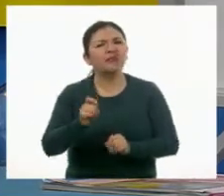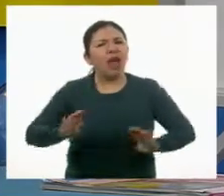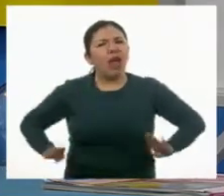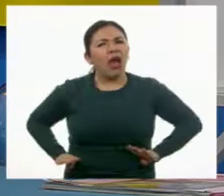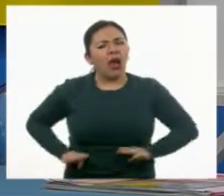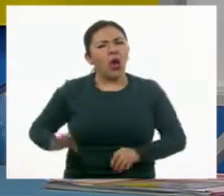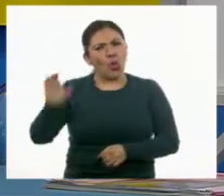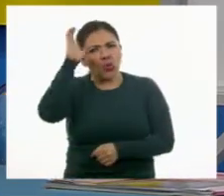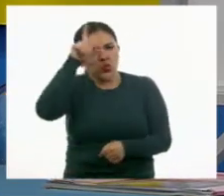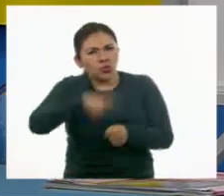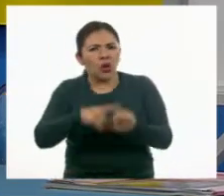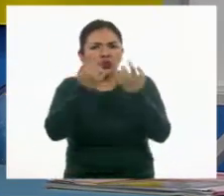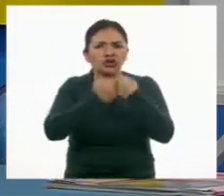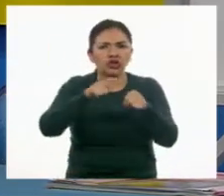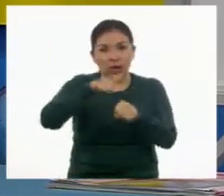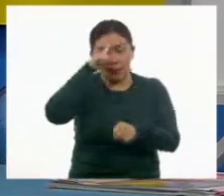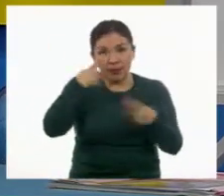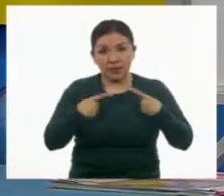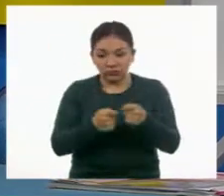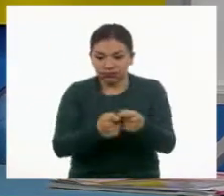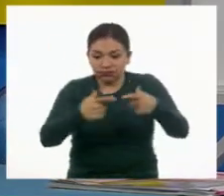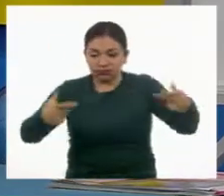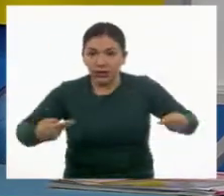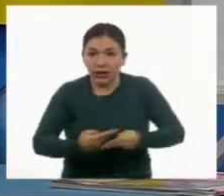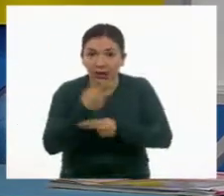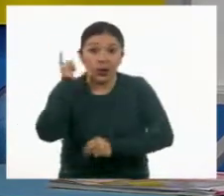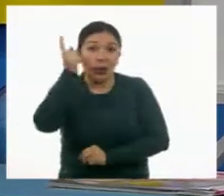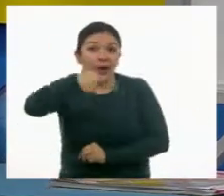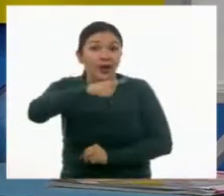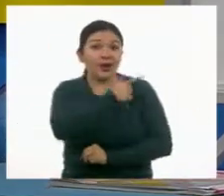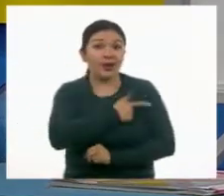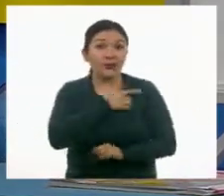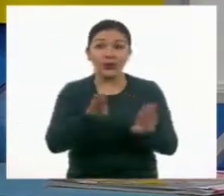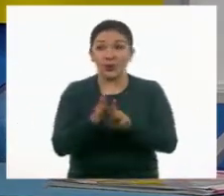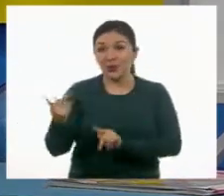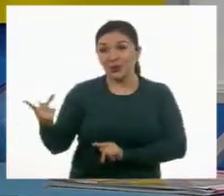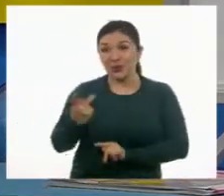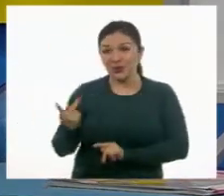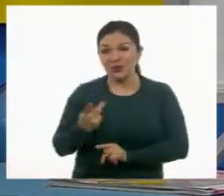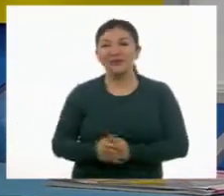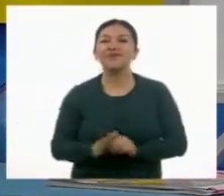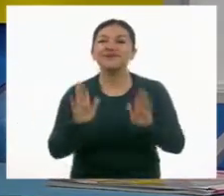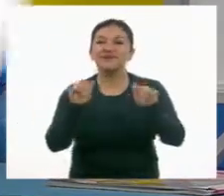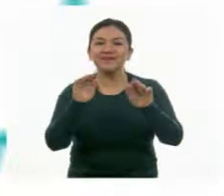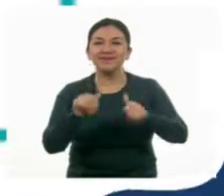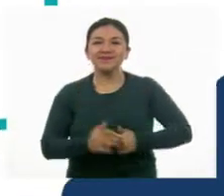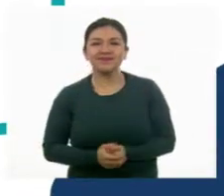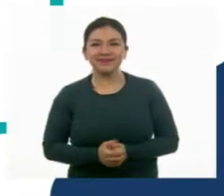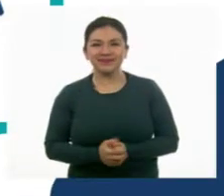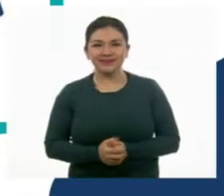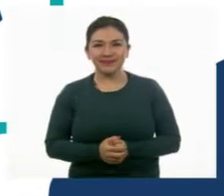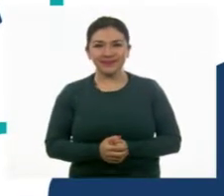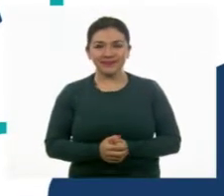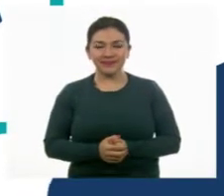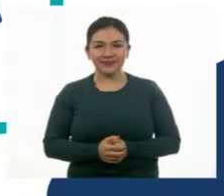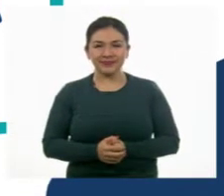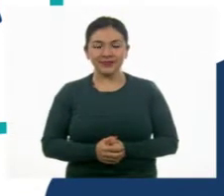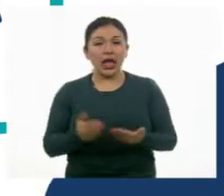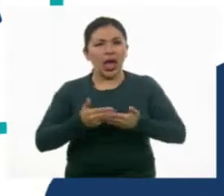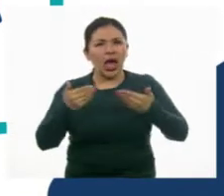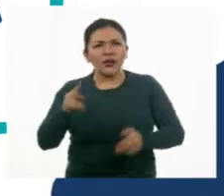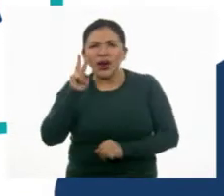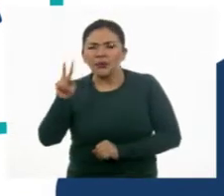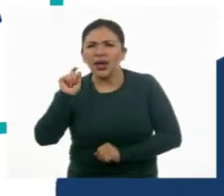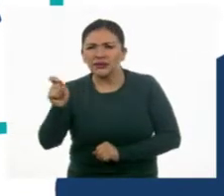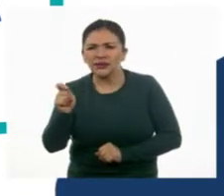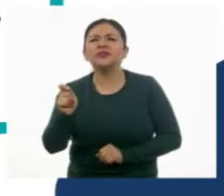y Cultural del Crecimiento Poblacional y espero lo hayan disfrutado tanto como la maestra Gaby y yo. Hasta la próxima. A